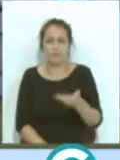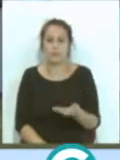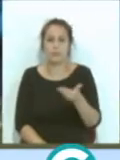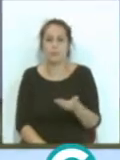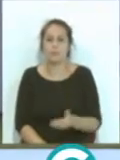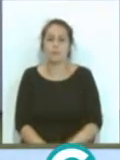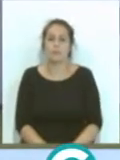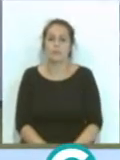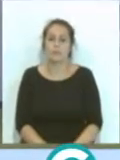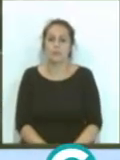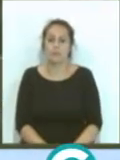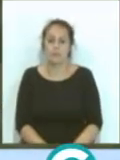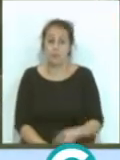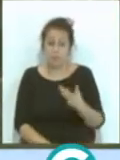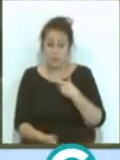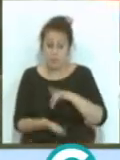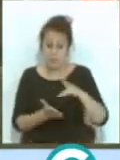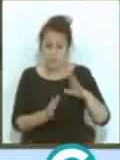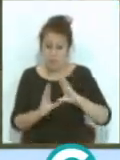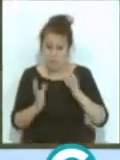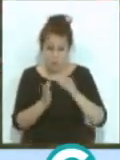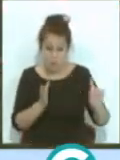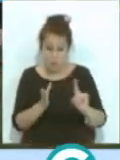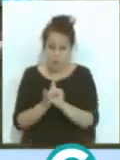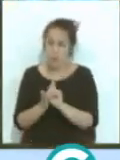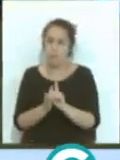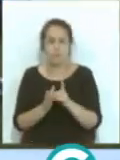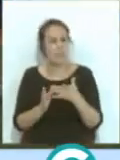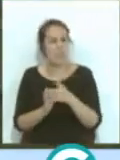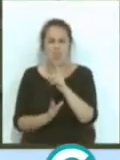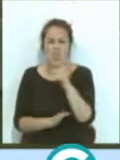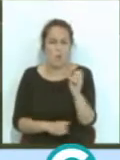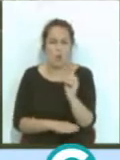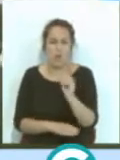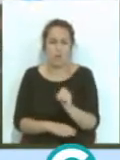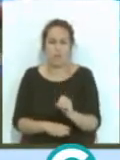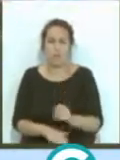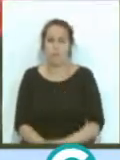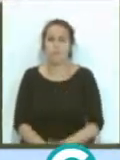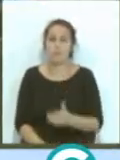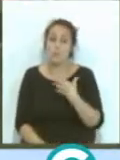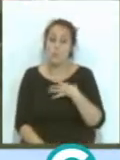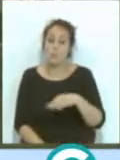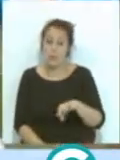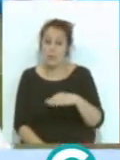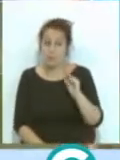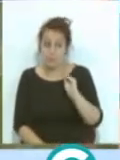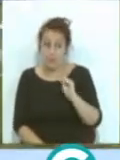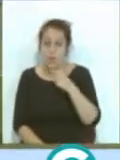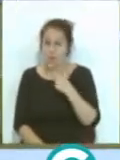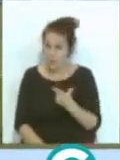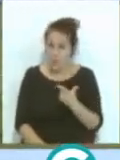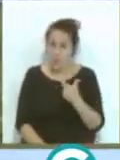que cuando vuelva con nosotros que esté a 100%. Tú puedes preguntar o puedes decir,